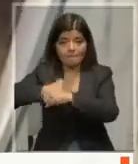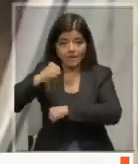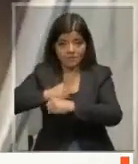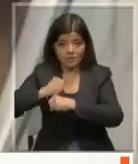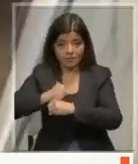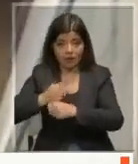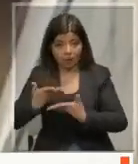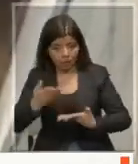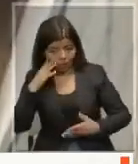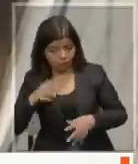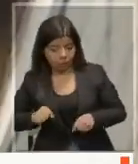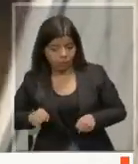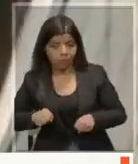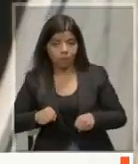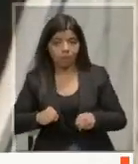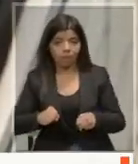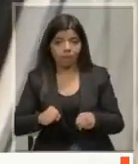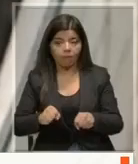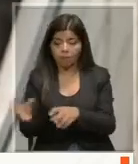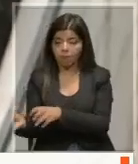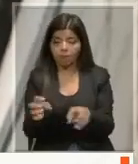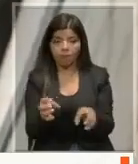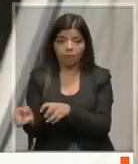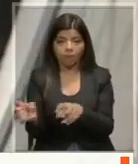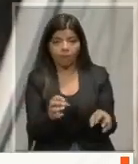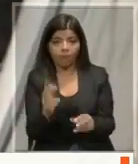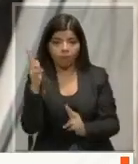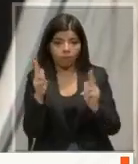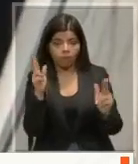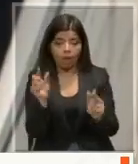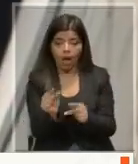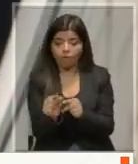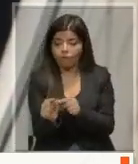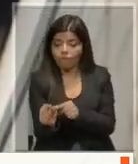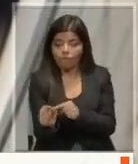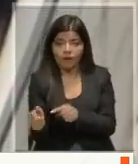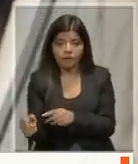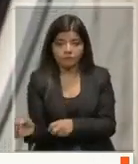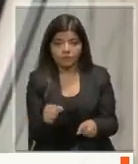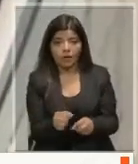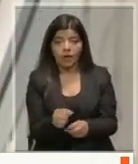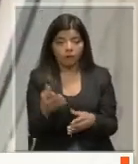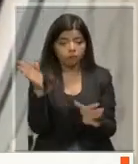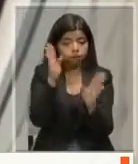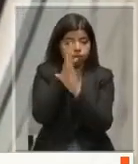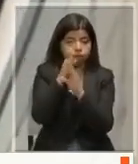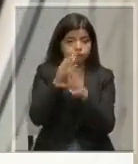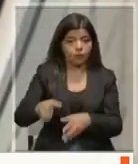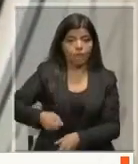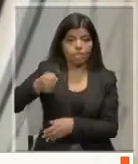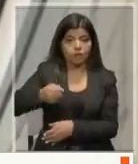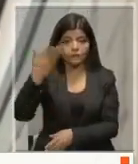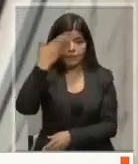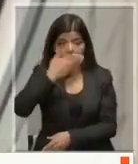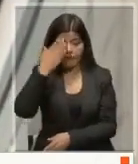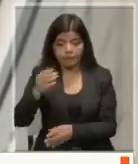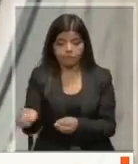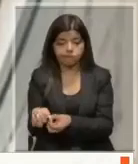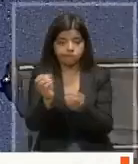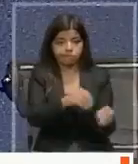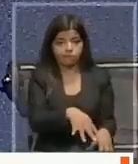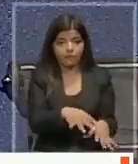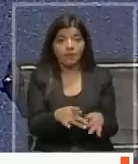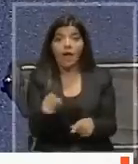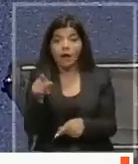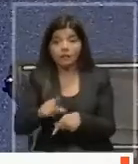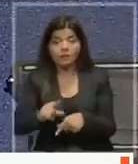de supermercado, está sacando armas de fuego y municiones ocultas en bolsas negras. Y es que en este lugar